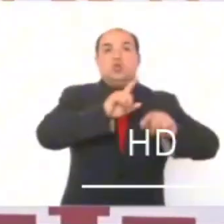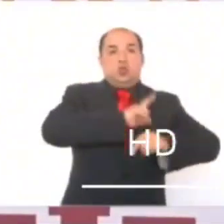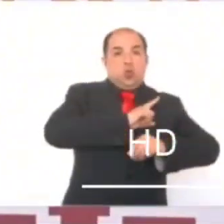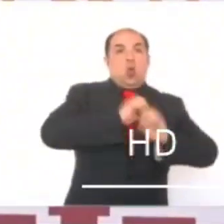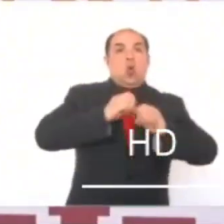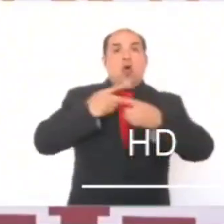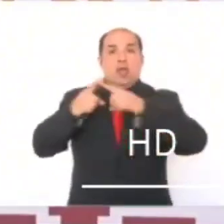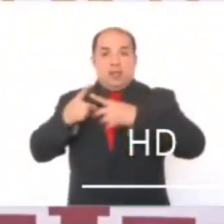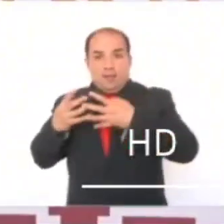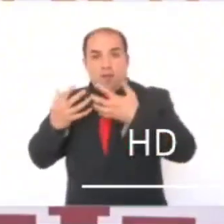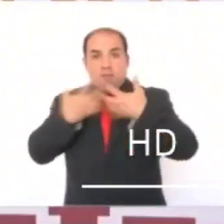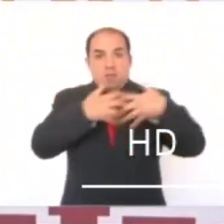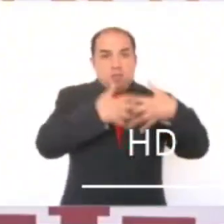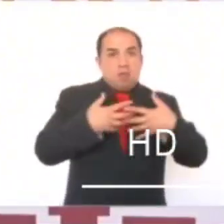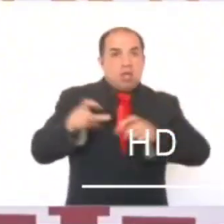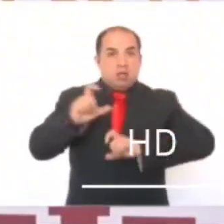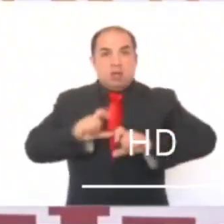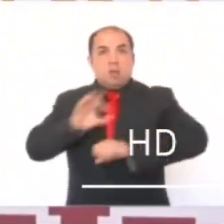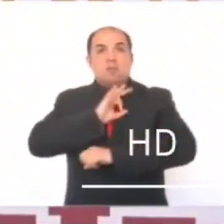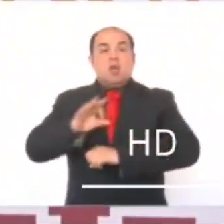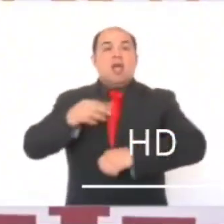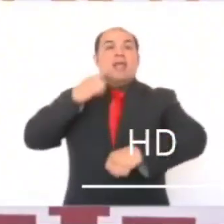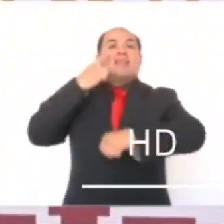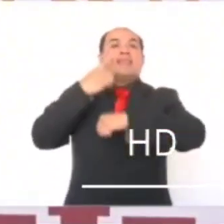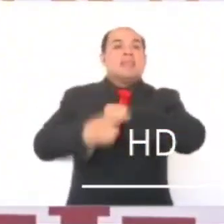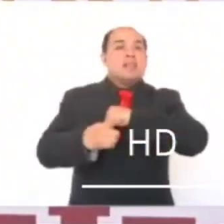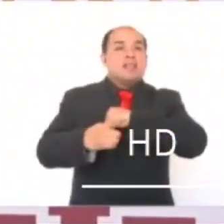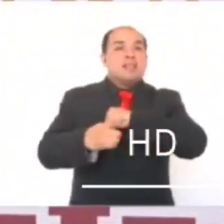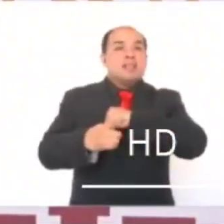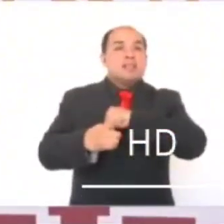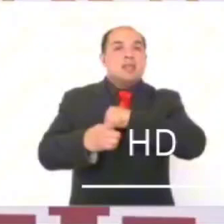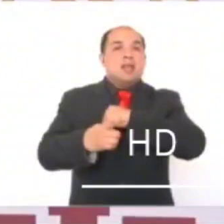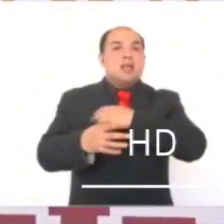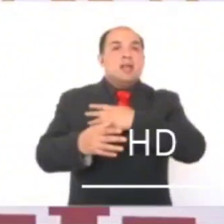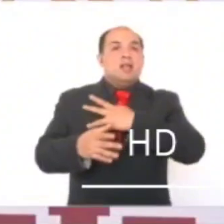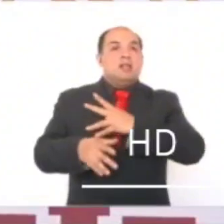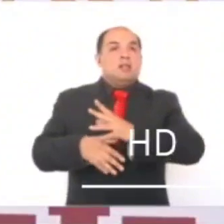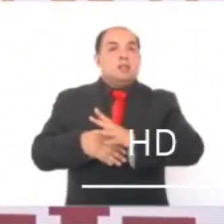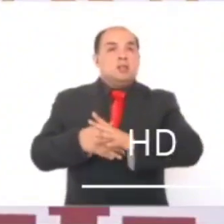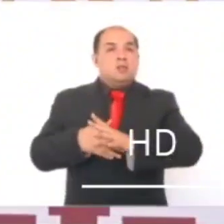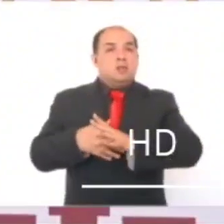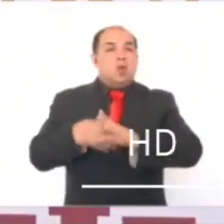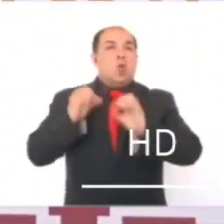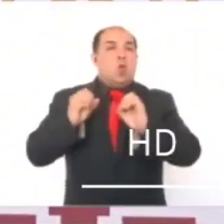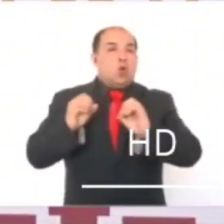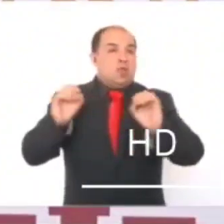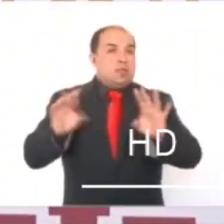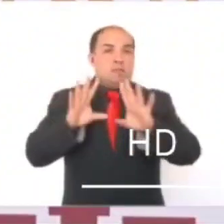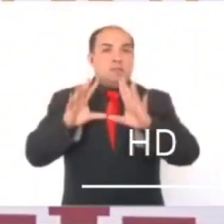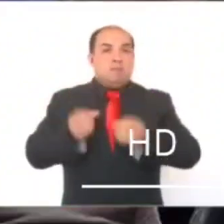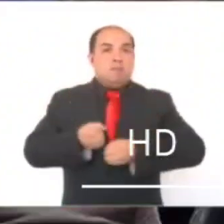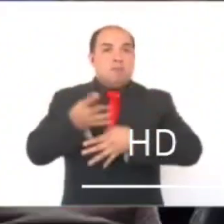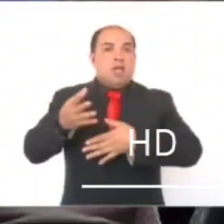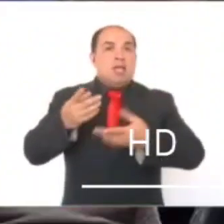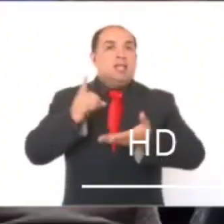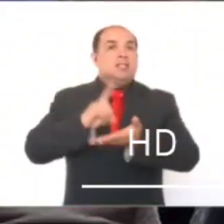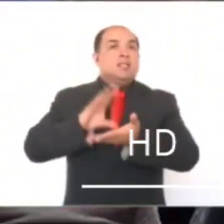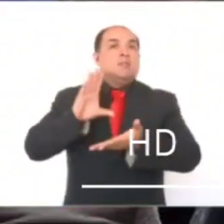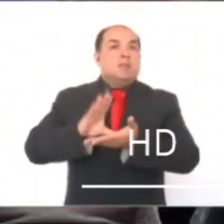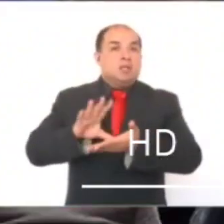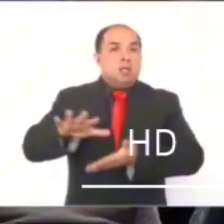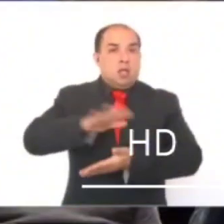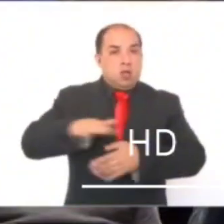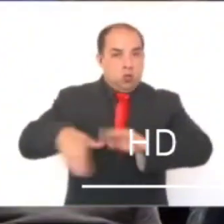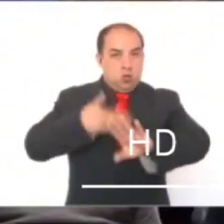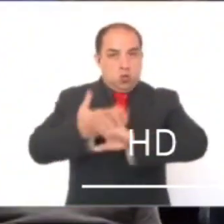determinadas condiciones pueda provocar lesiones o cualquier tipo de discapacidad.